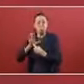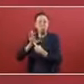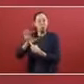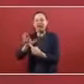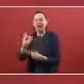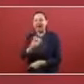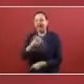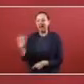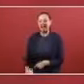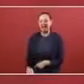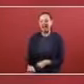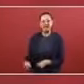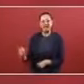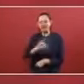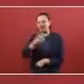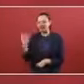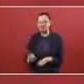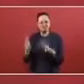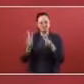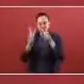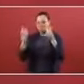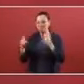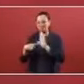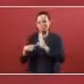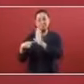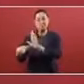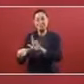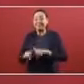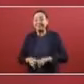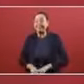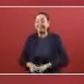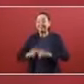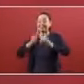nunca sobre estos temas. Al contrario,